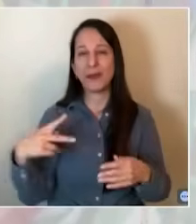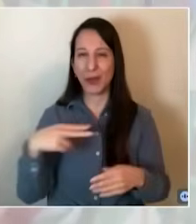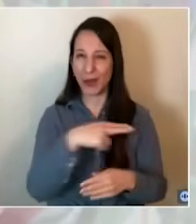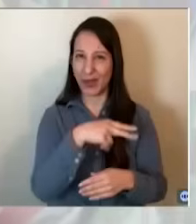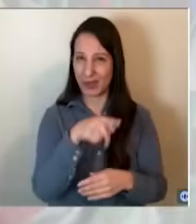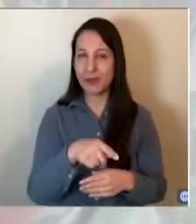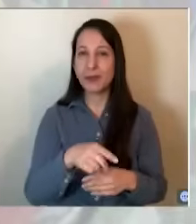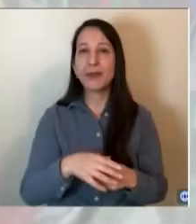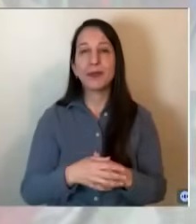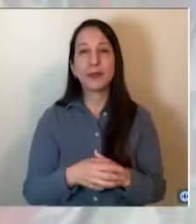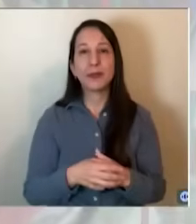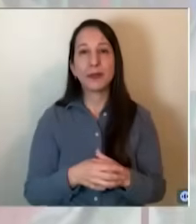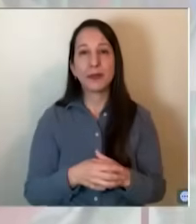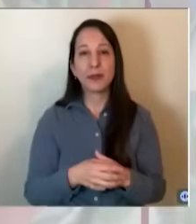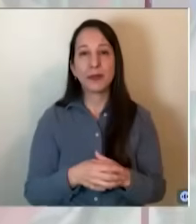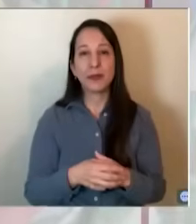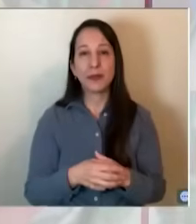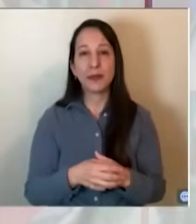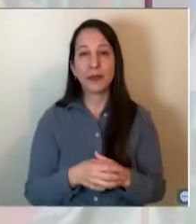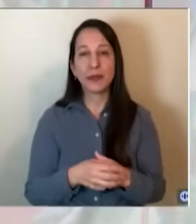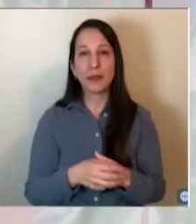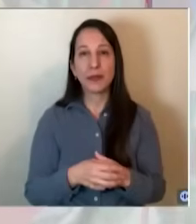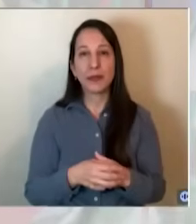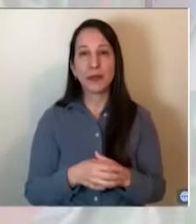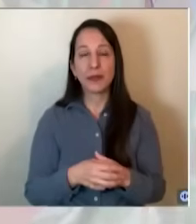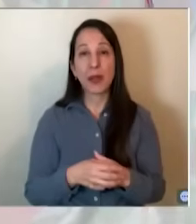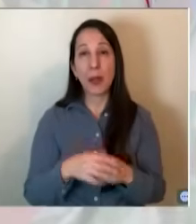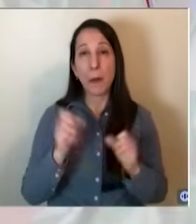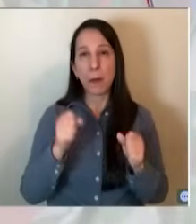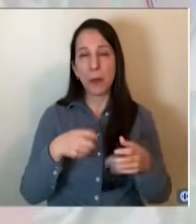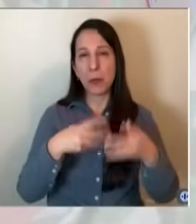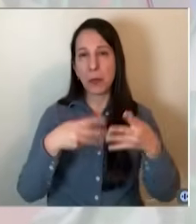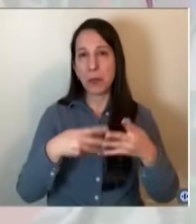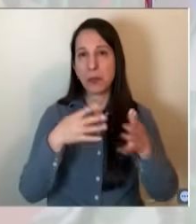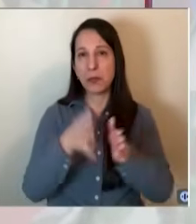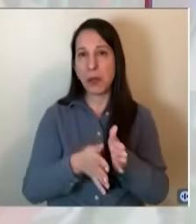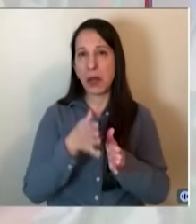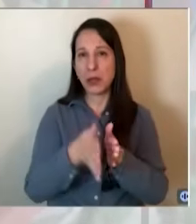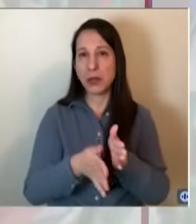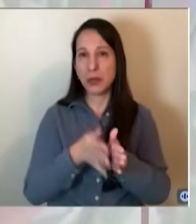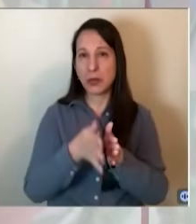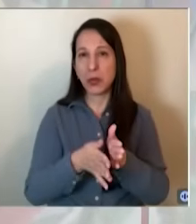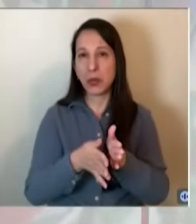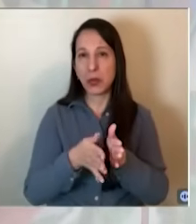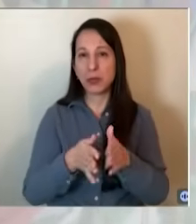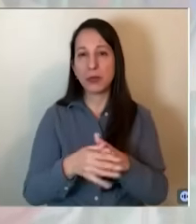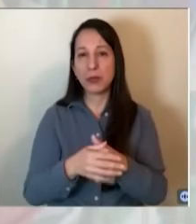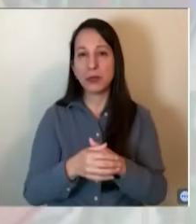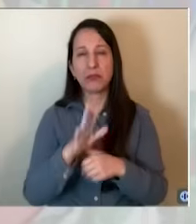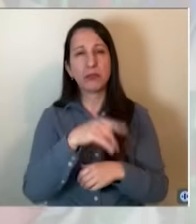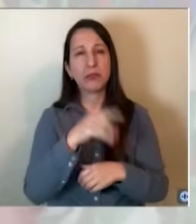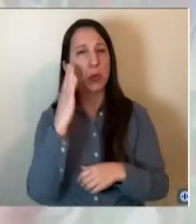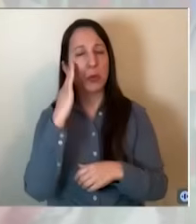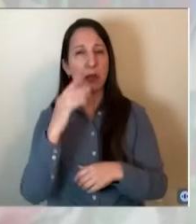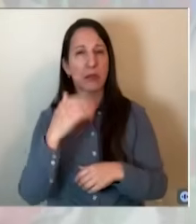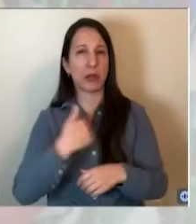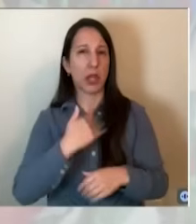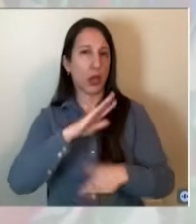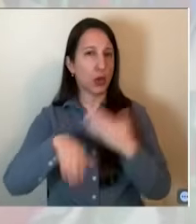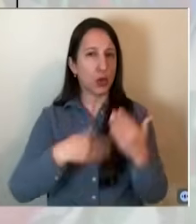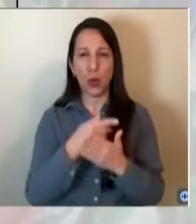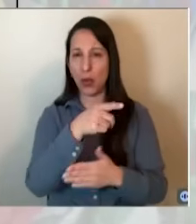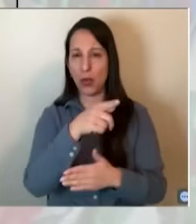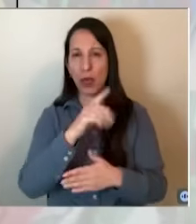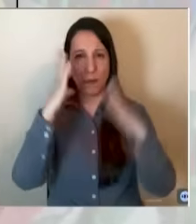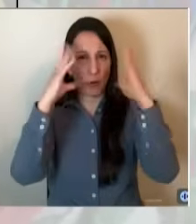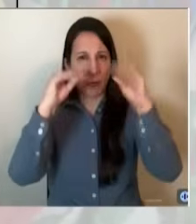no la pasan tan rápido, para poder ver un poco... No se preocupe porque aquí tenemos todos los datos. Bueno,